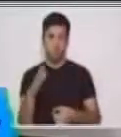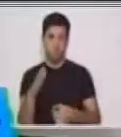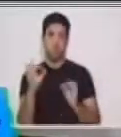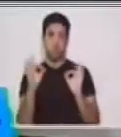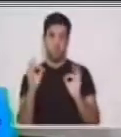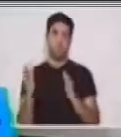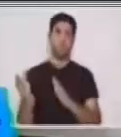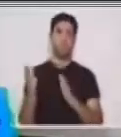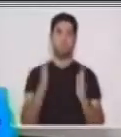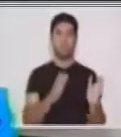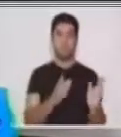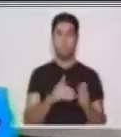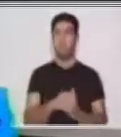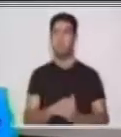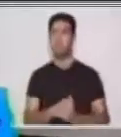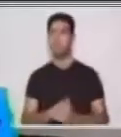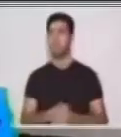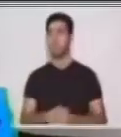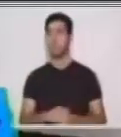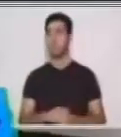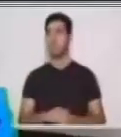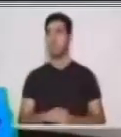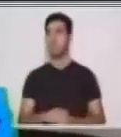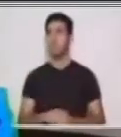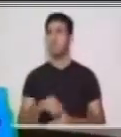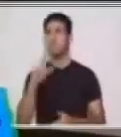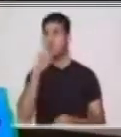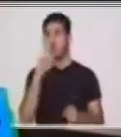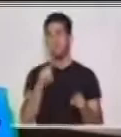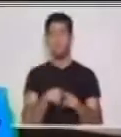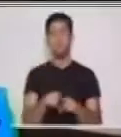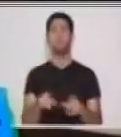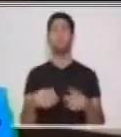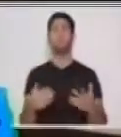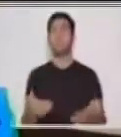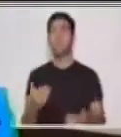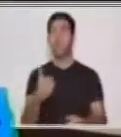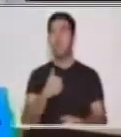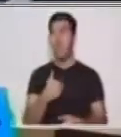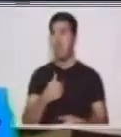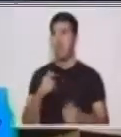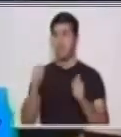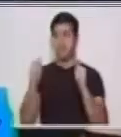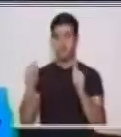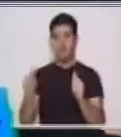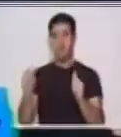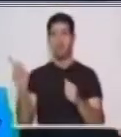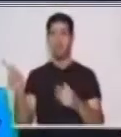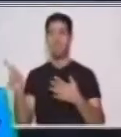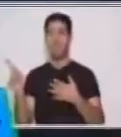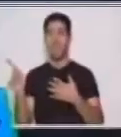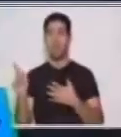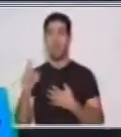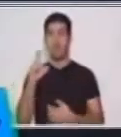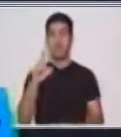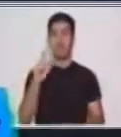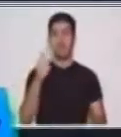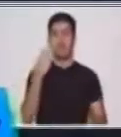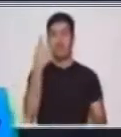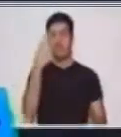de las aristas, tenemos lo que son las caras